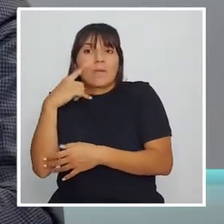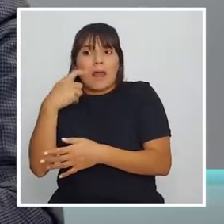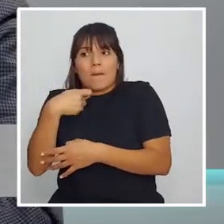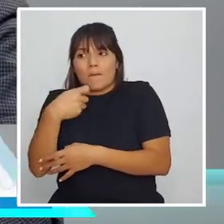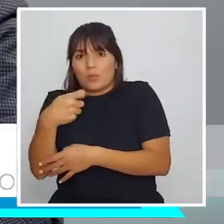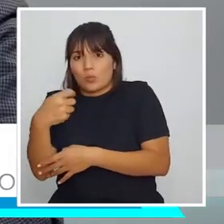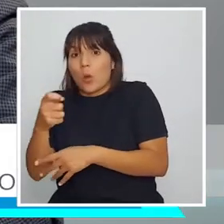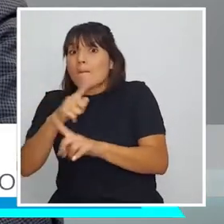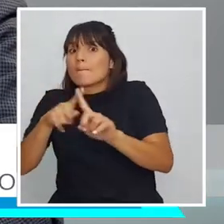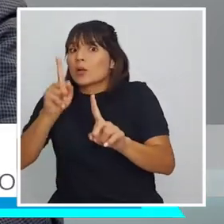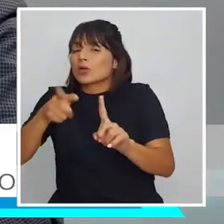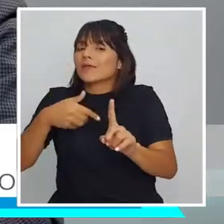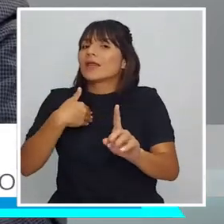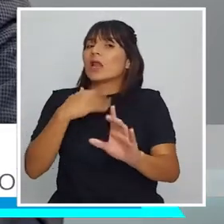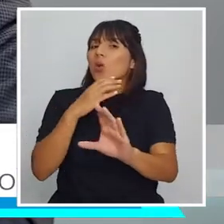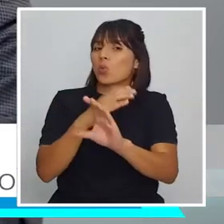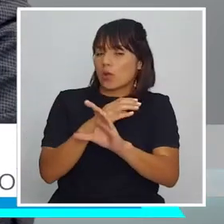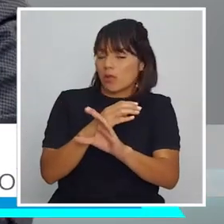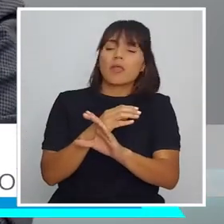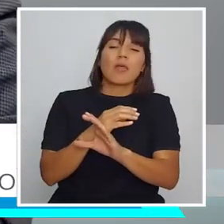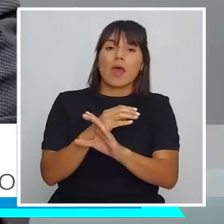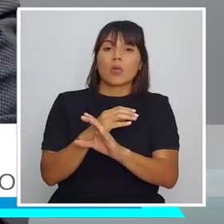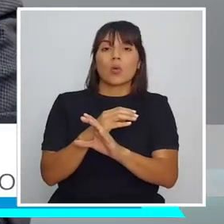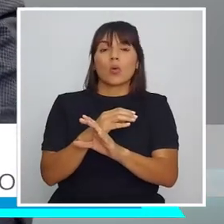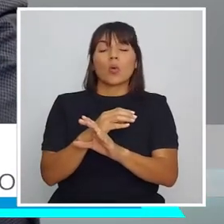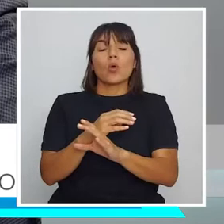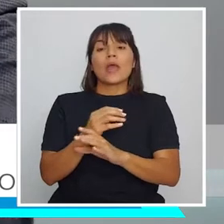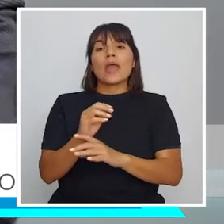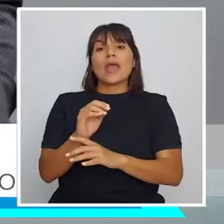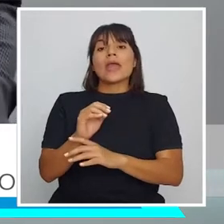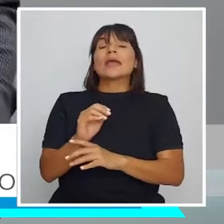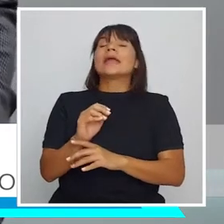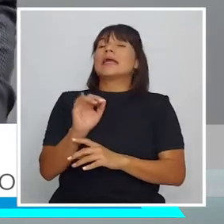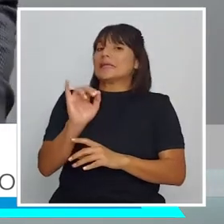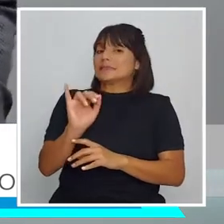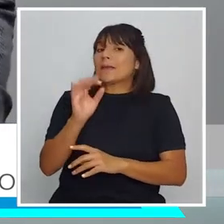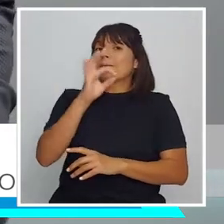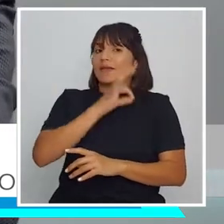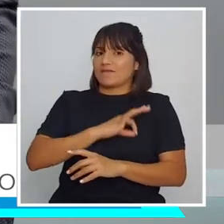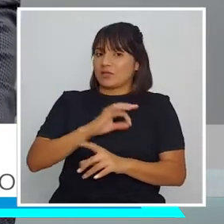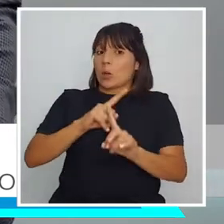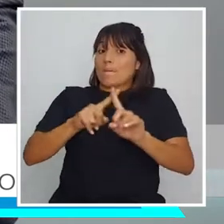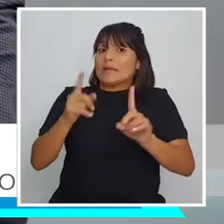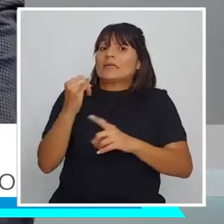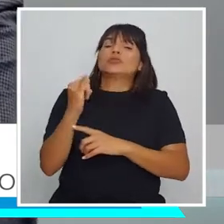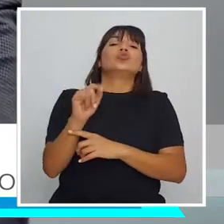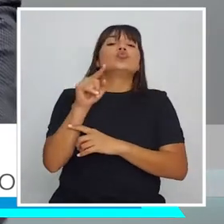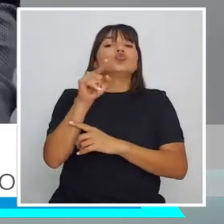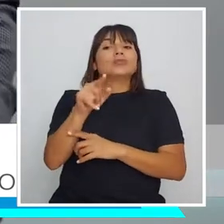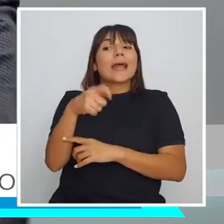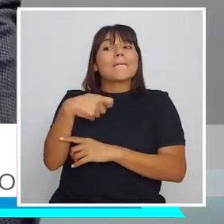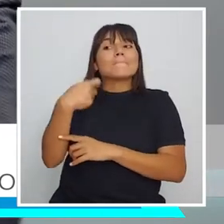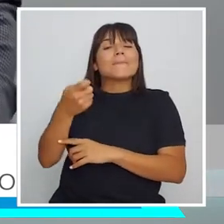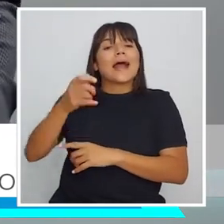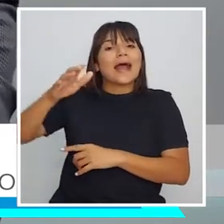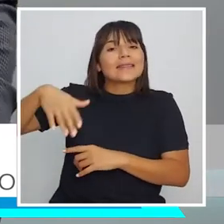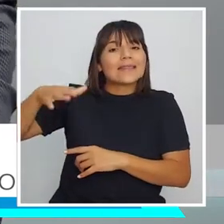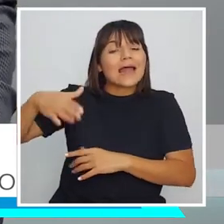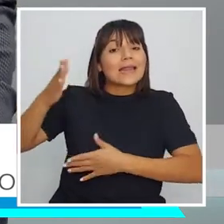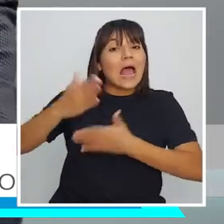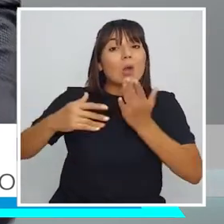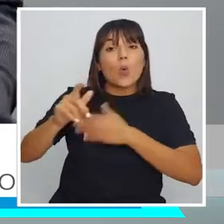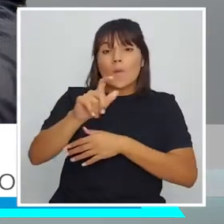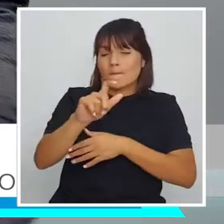del beneficio que ofrece la tarjeta de crédito. Si por alguna razón una de esas cuotas de tasa cero yo no cumplo en la